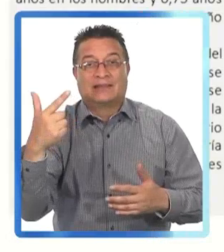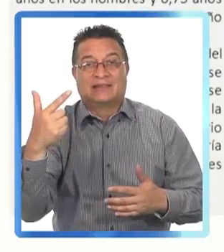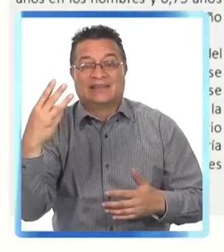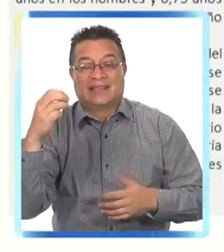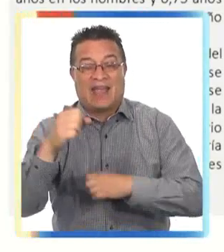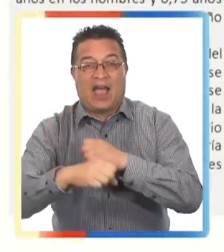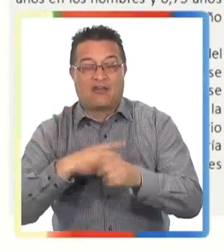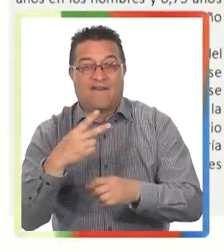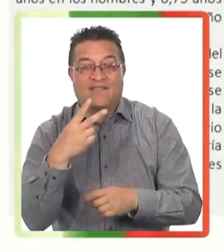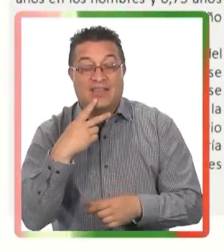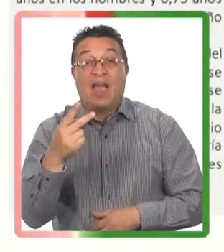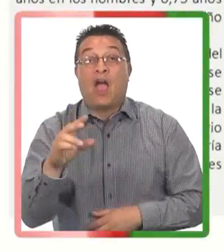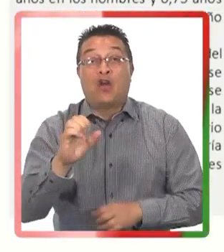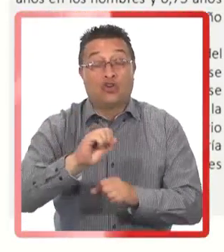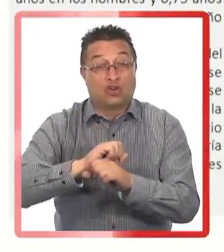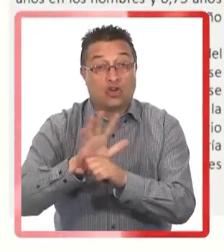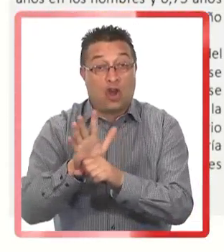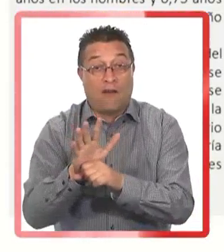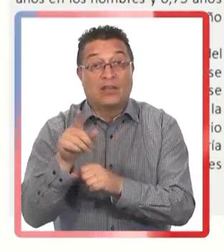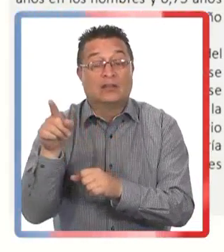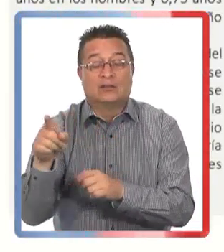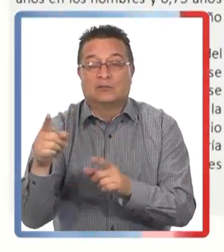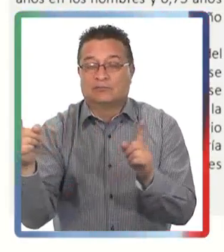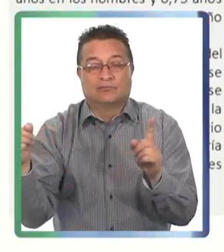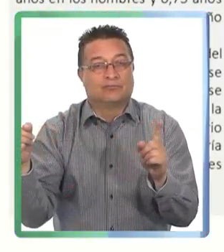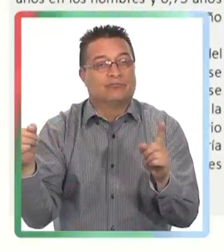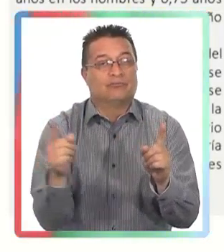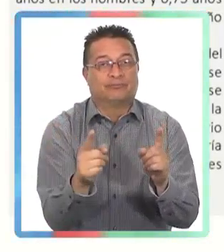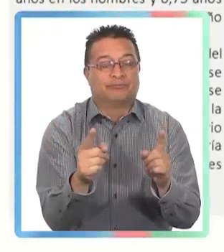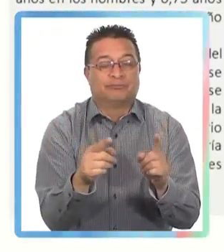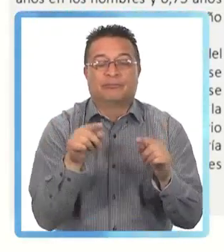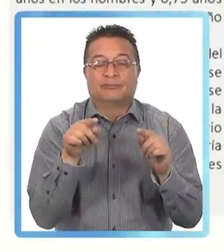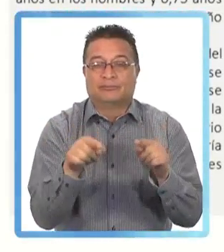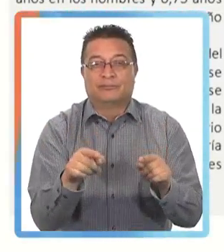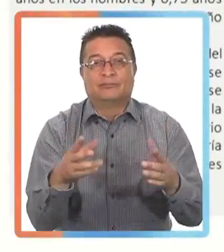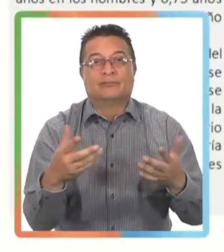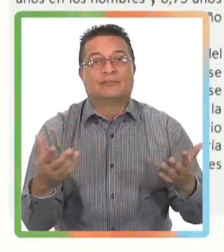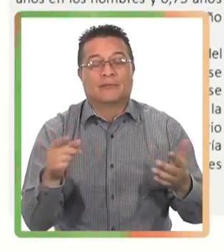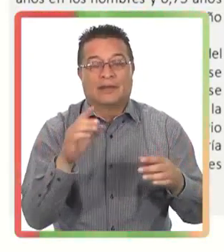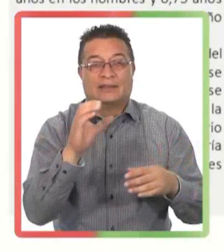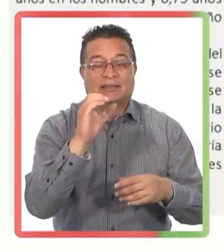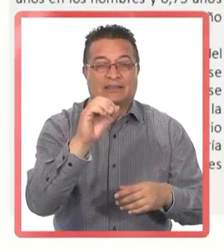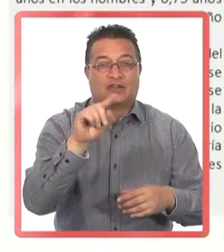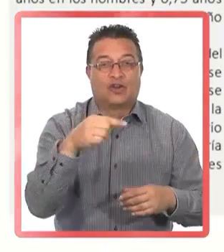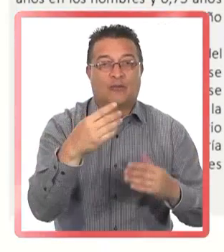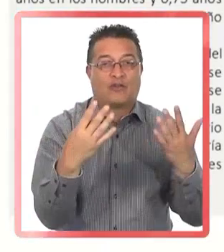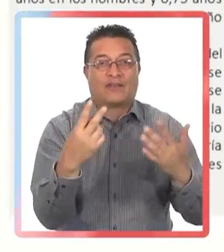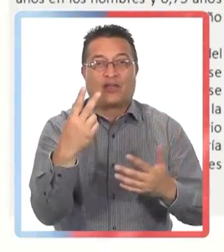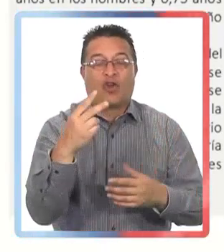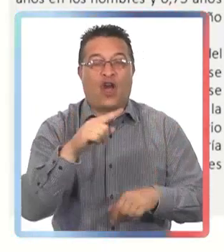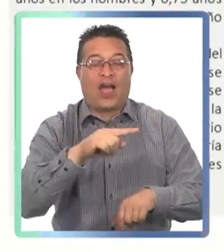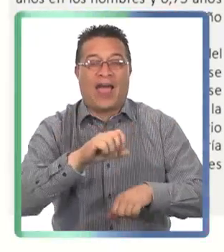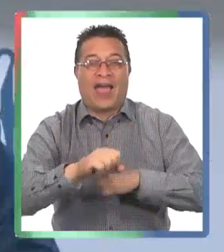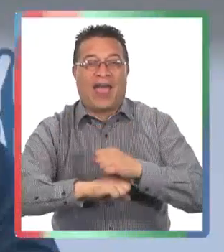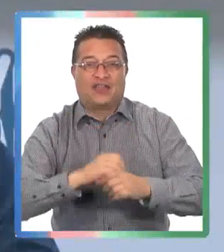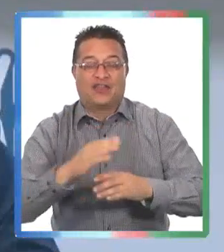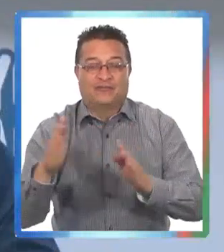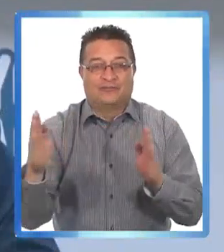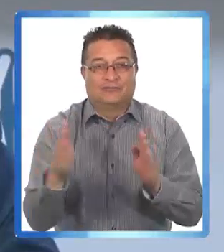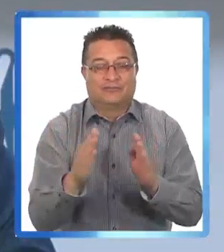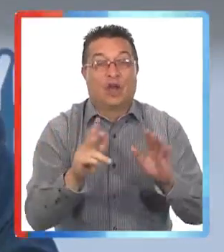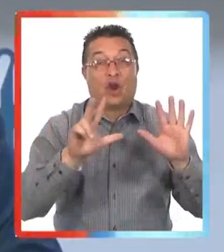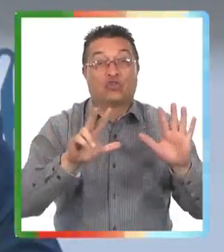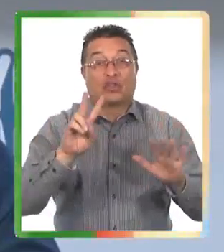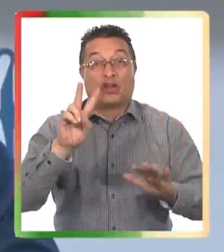años de vida, pero el COVID hizo que esa esperanza de vida al nacer se redujese 0,92 años,